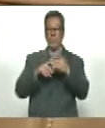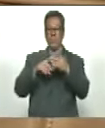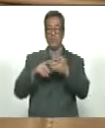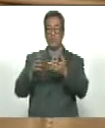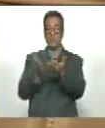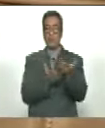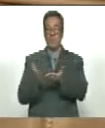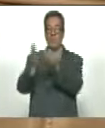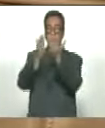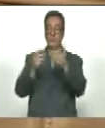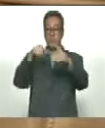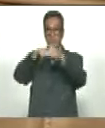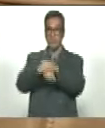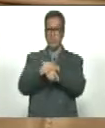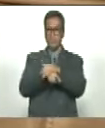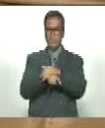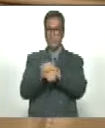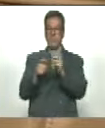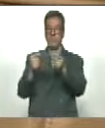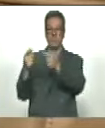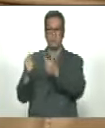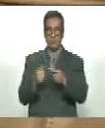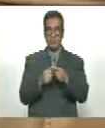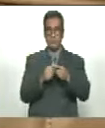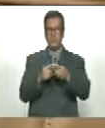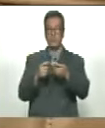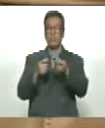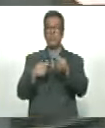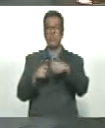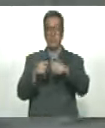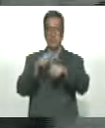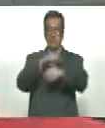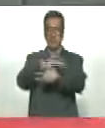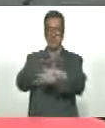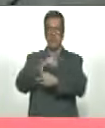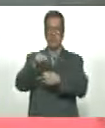Servicio Nacional Integrado de Administración Aduanera y Tributaria.